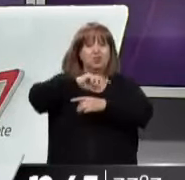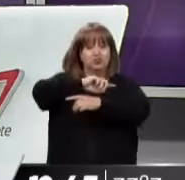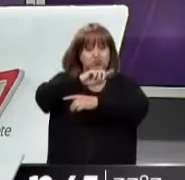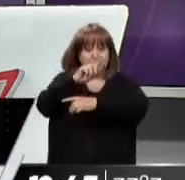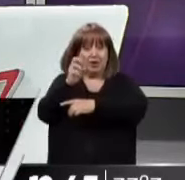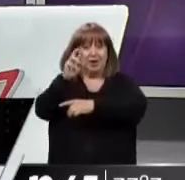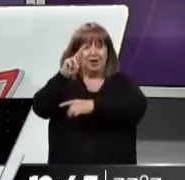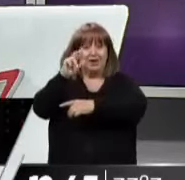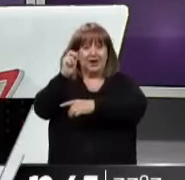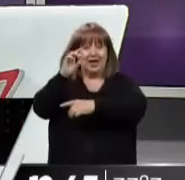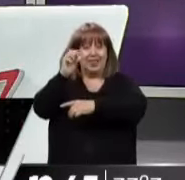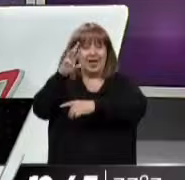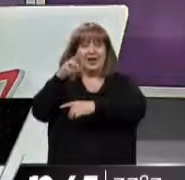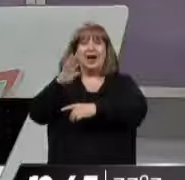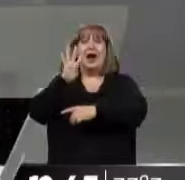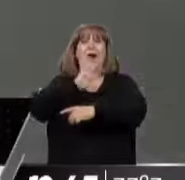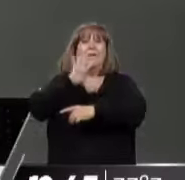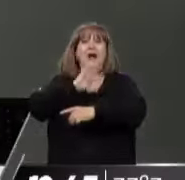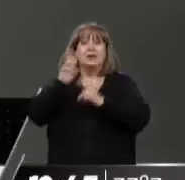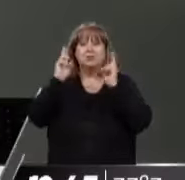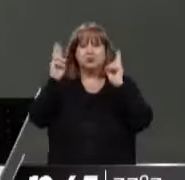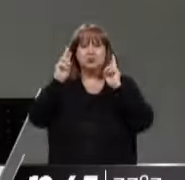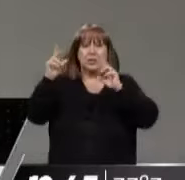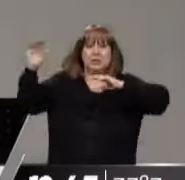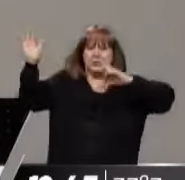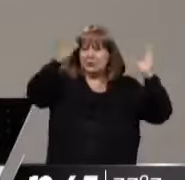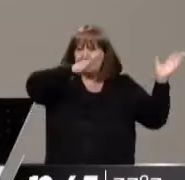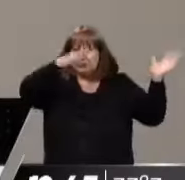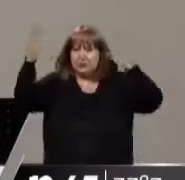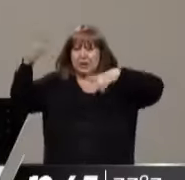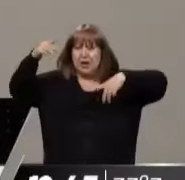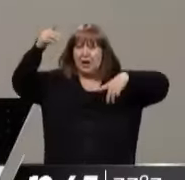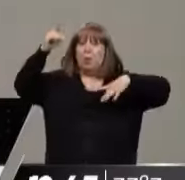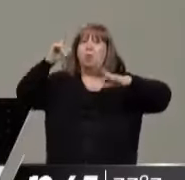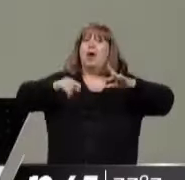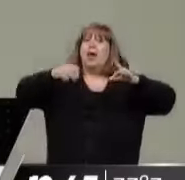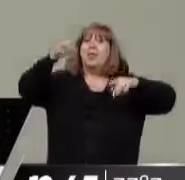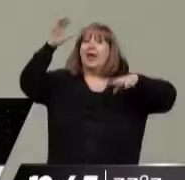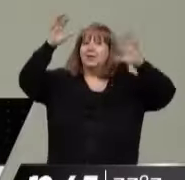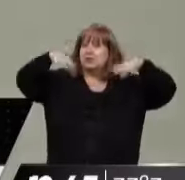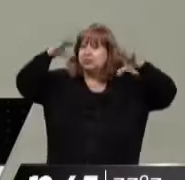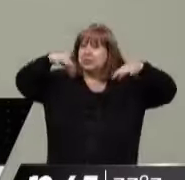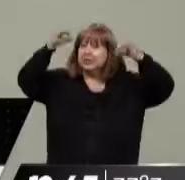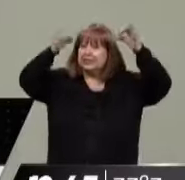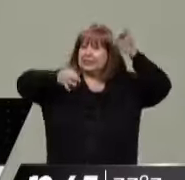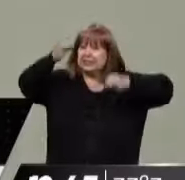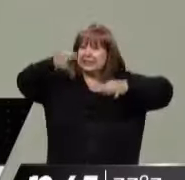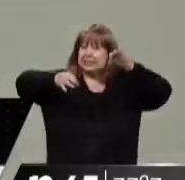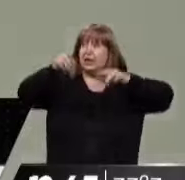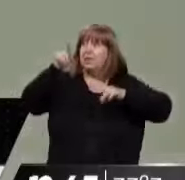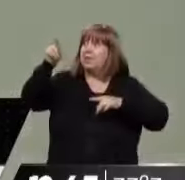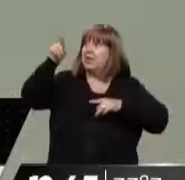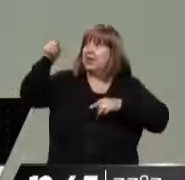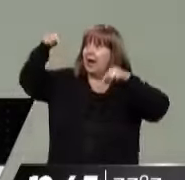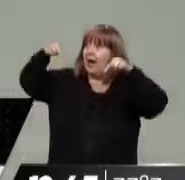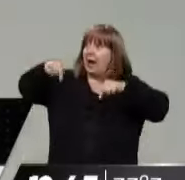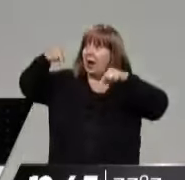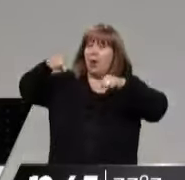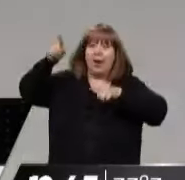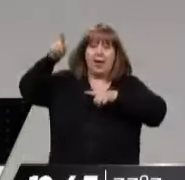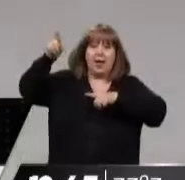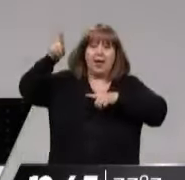esta alerta amarilla que hay con respecto a fuertes vientos, tormentas y probabilidad de caída de granizos. Estas imágenes que estamos viendo en este